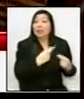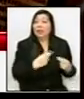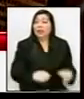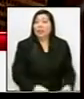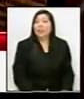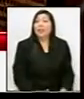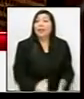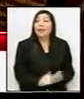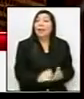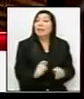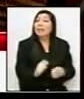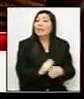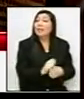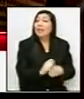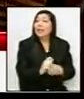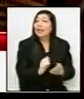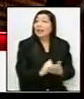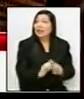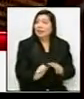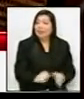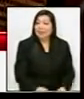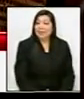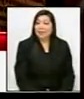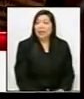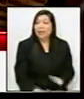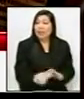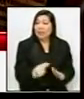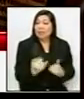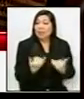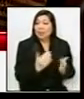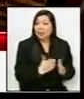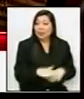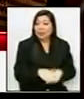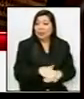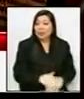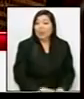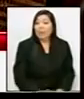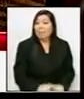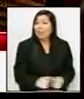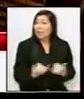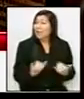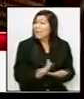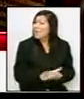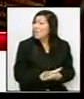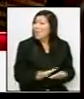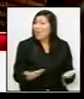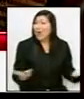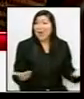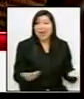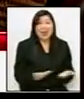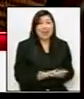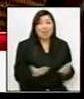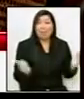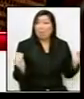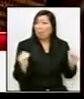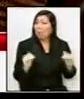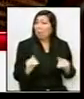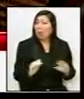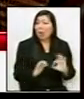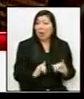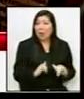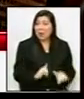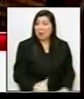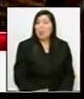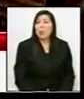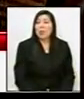roles y tareas que van a realizar a nivel de esta organización. Pero acá no hay. Acá estamos cayendo al mismo juego que